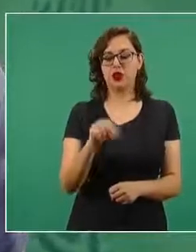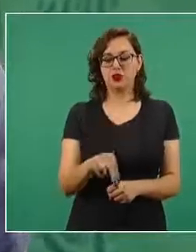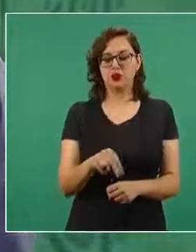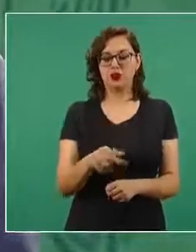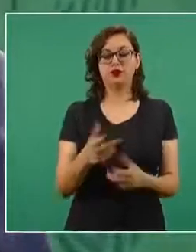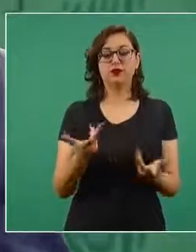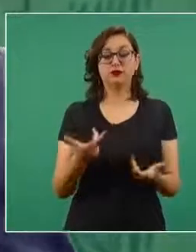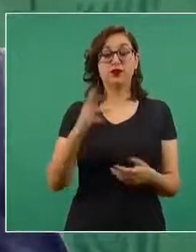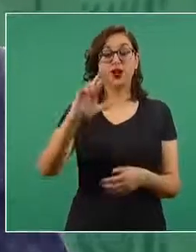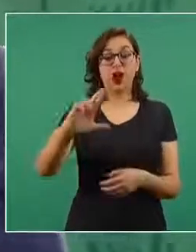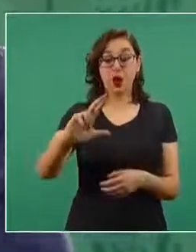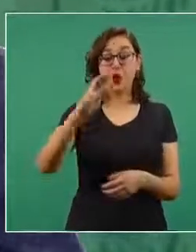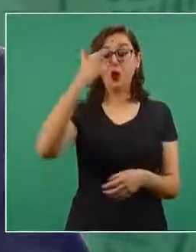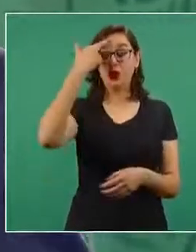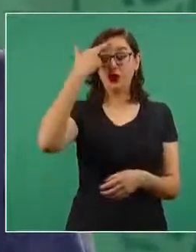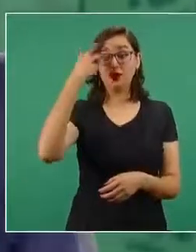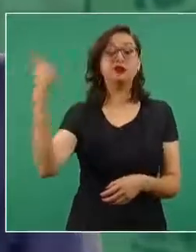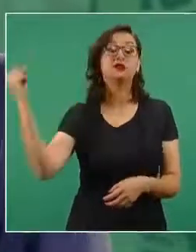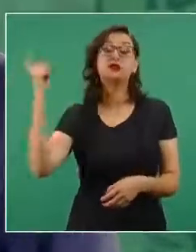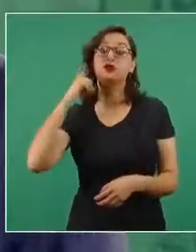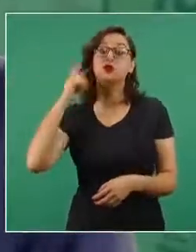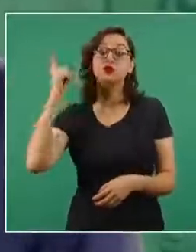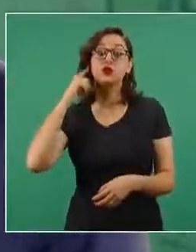Acuérdense del caso más sonado,